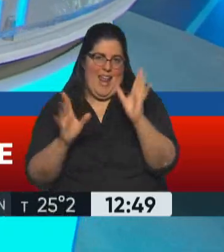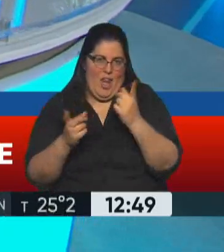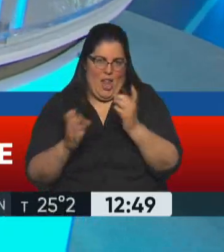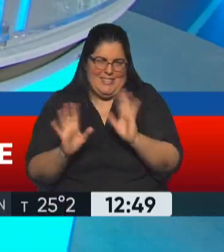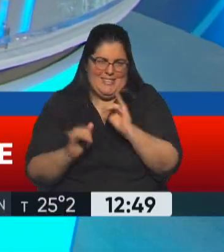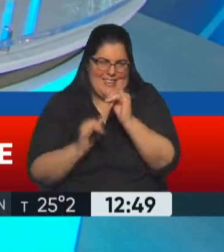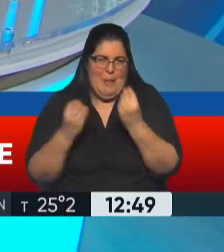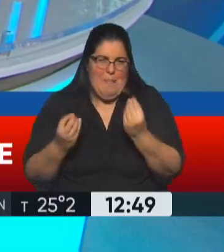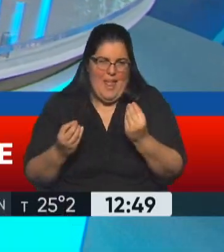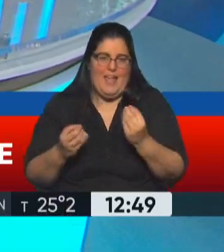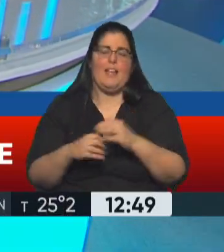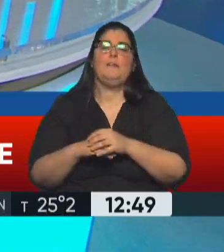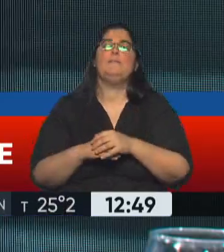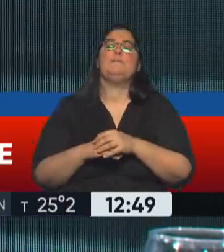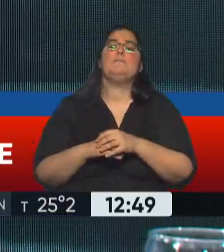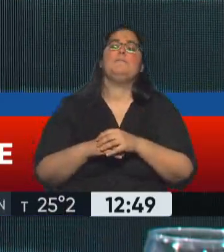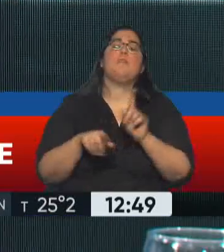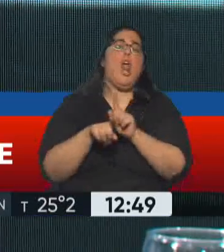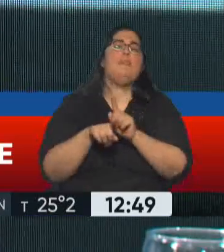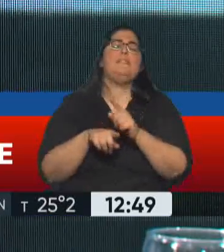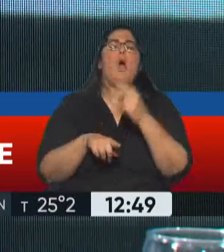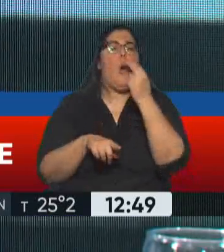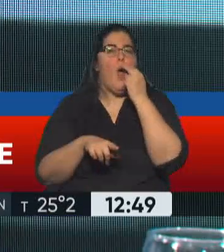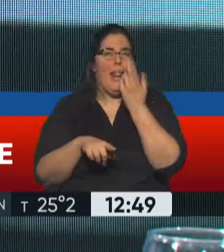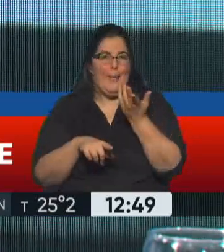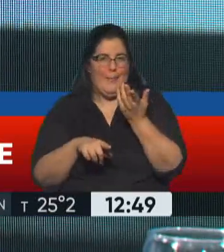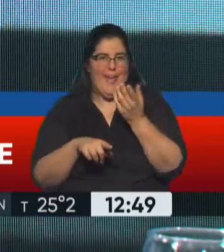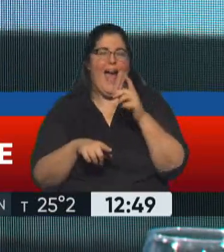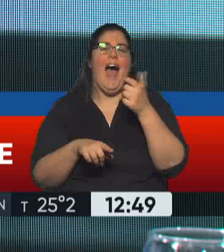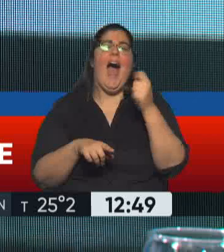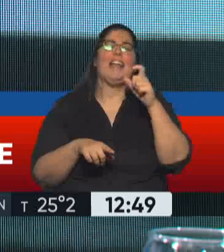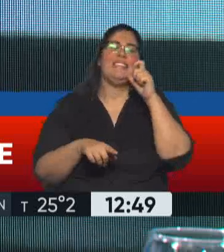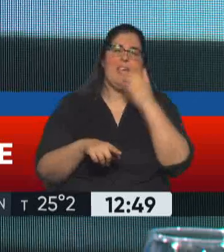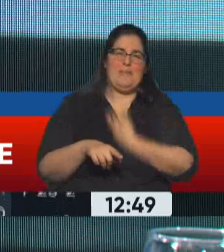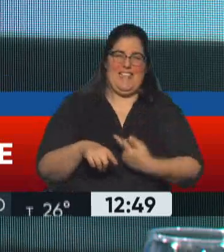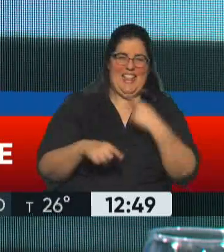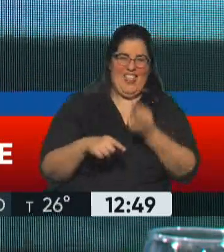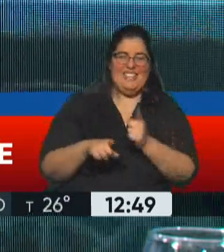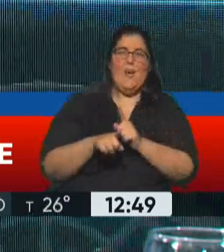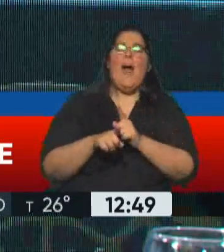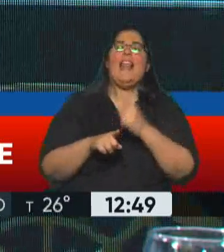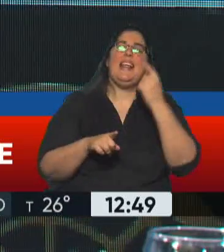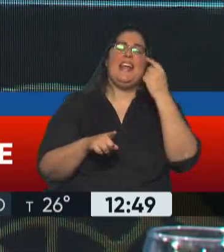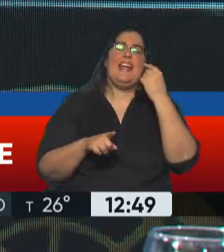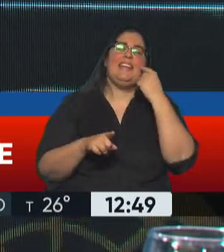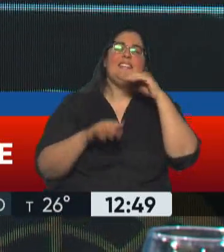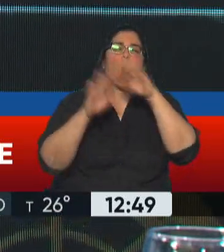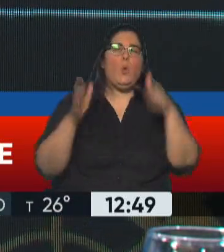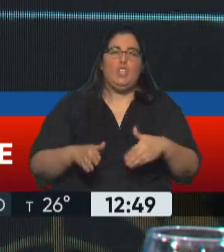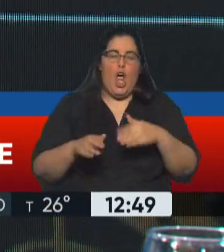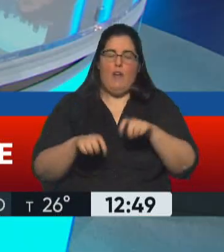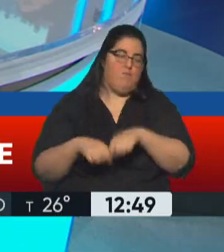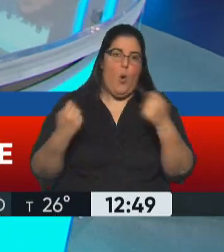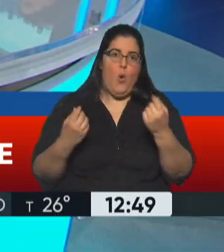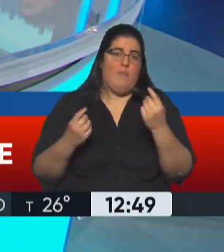¿no? Lo mismo en el caso de Bolivia cuando Luis Arce cuenta la ruptura del orden institucional. Entonces, esta cuestión democrática,